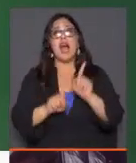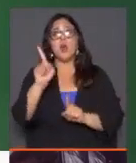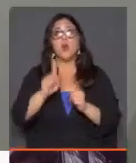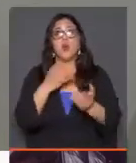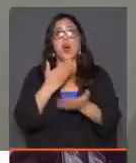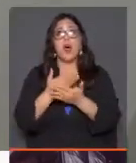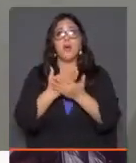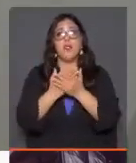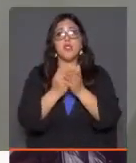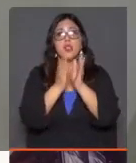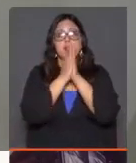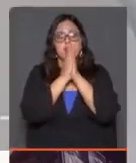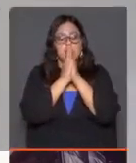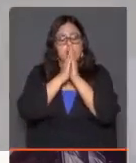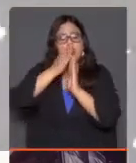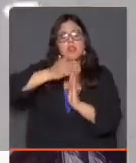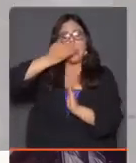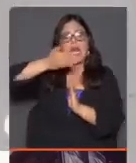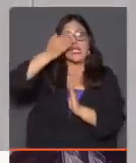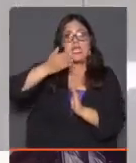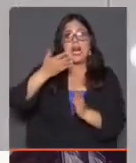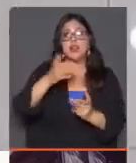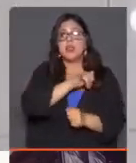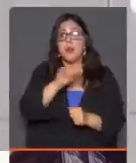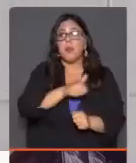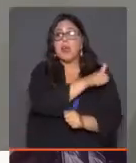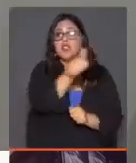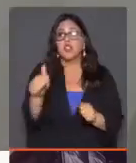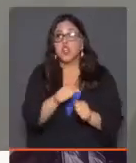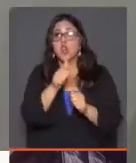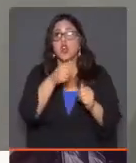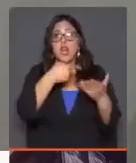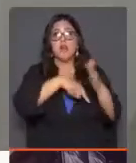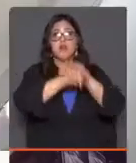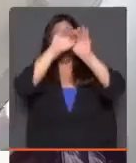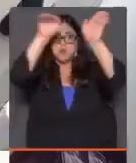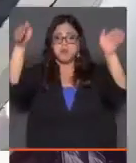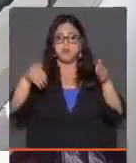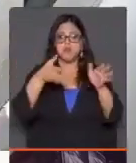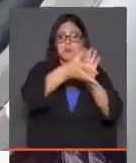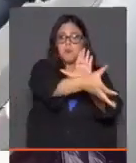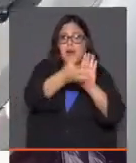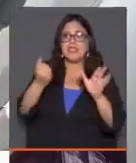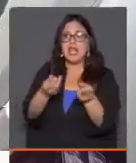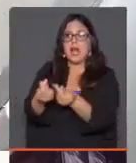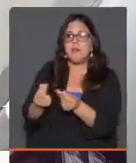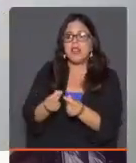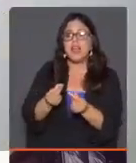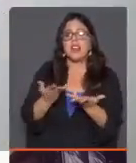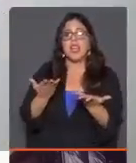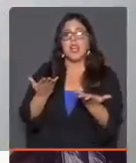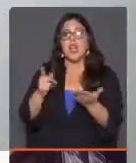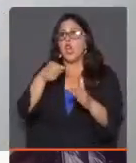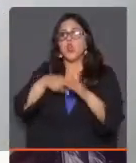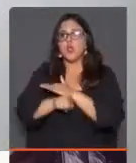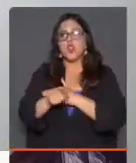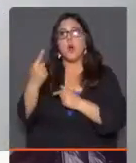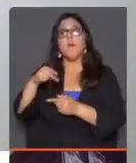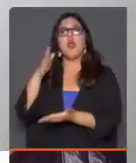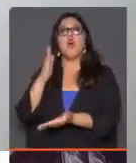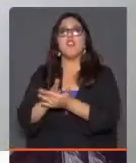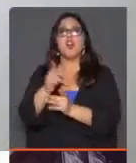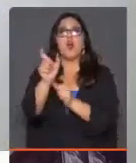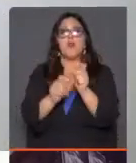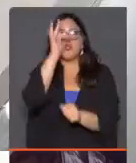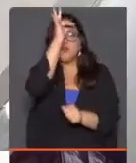de rezar. Luego, todos a la bóveda. José Luis no entró, obligó al guardia y al resto a que hicieran por él el trabajo sucio. Tomaran